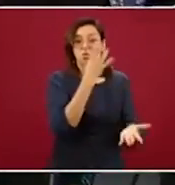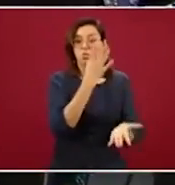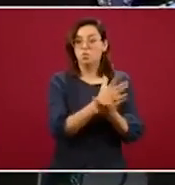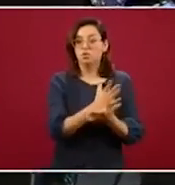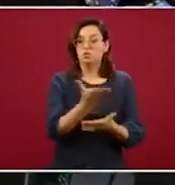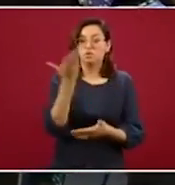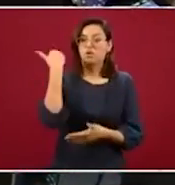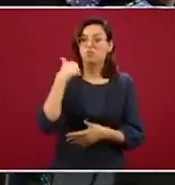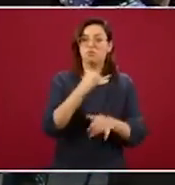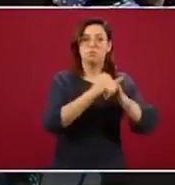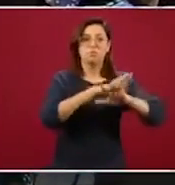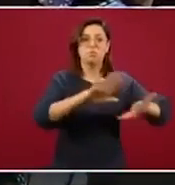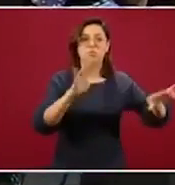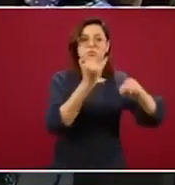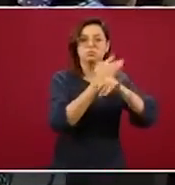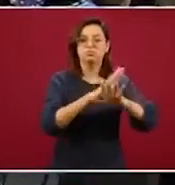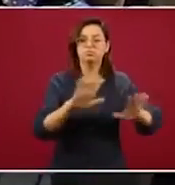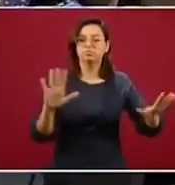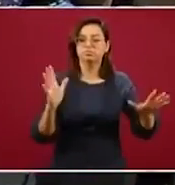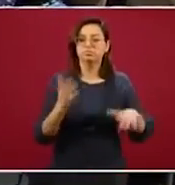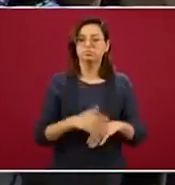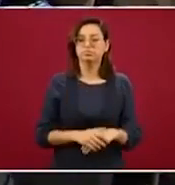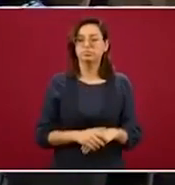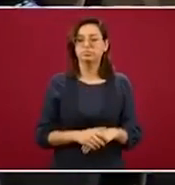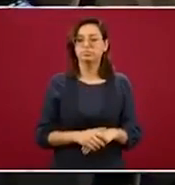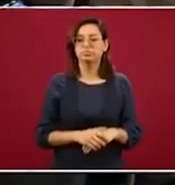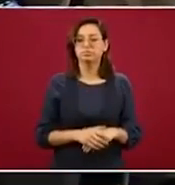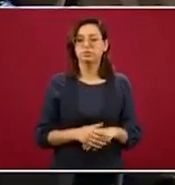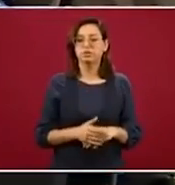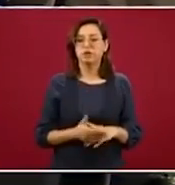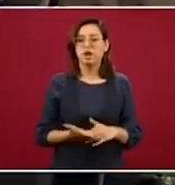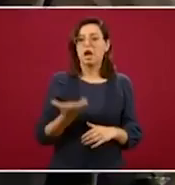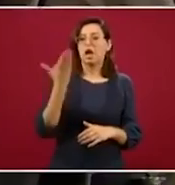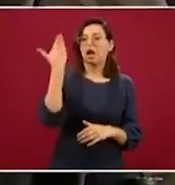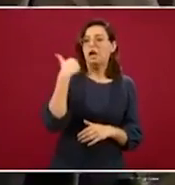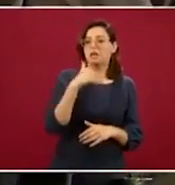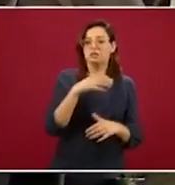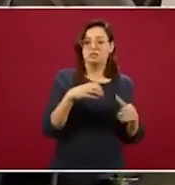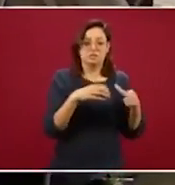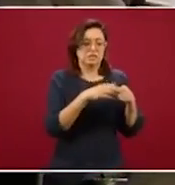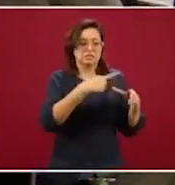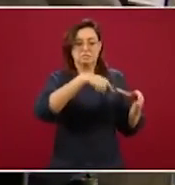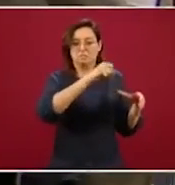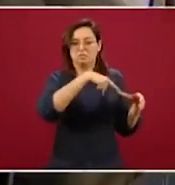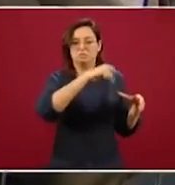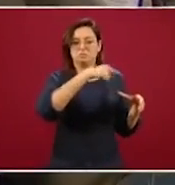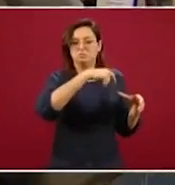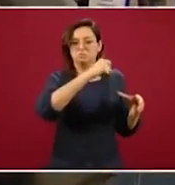sentenciaban, así eran los medios antes. O sea,